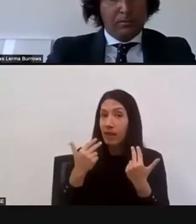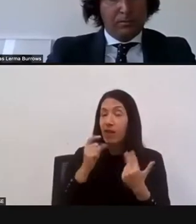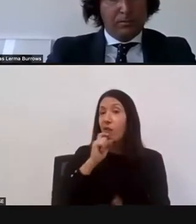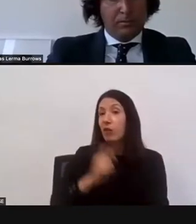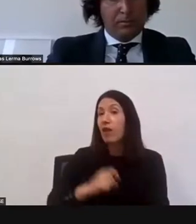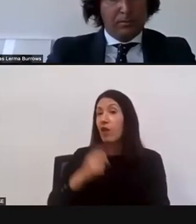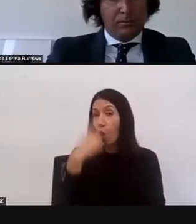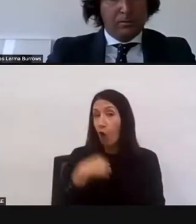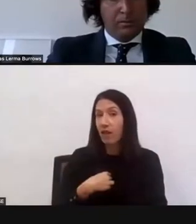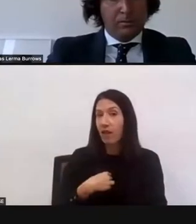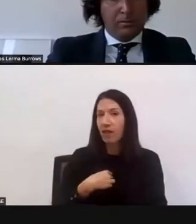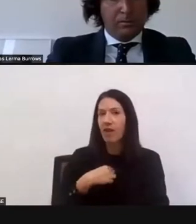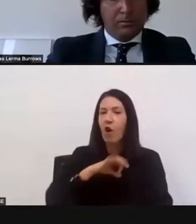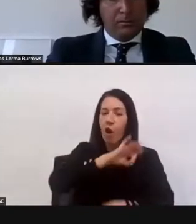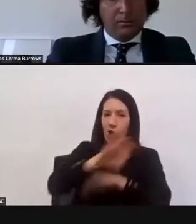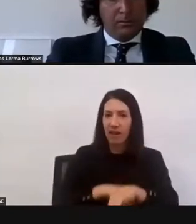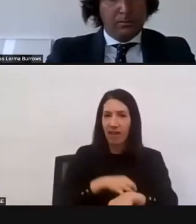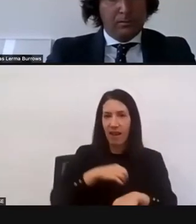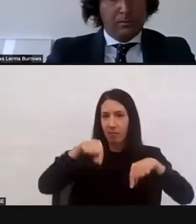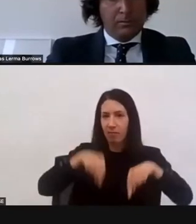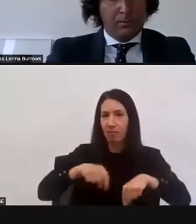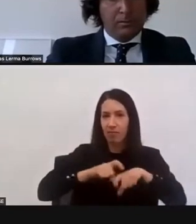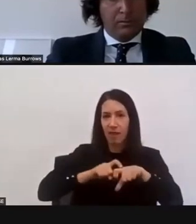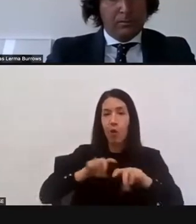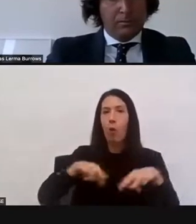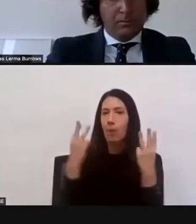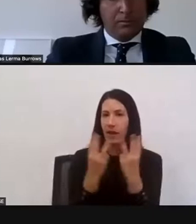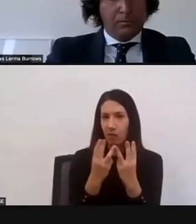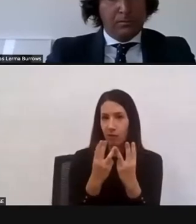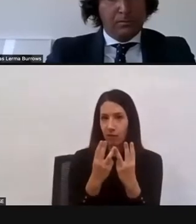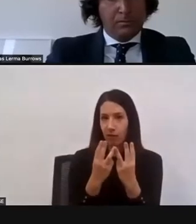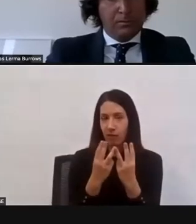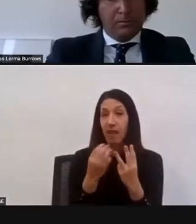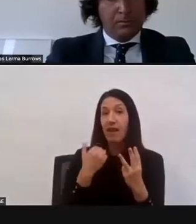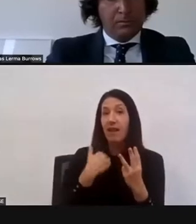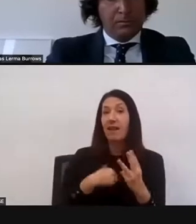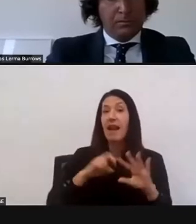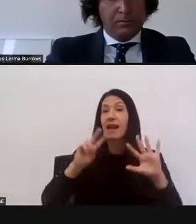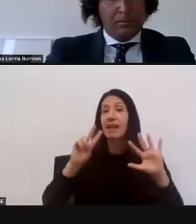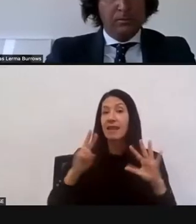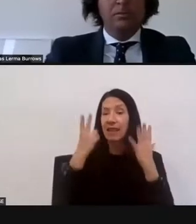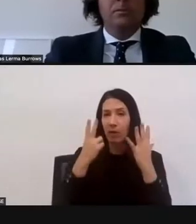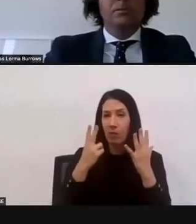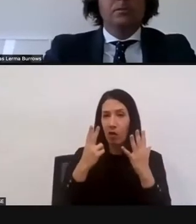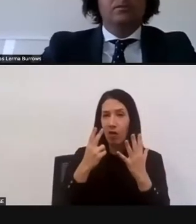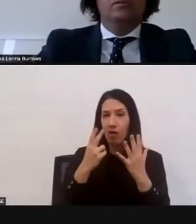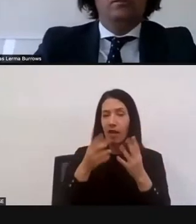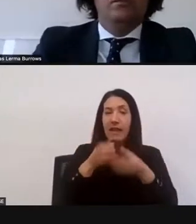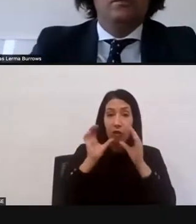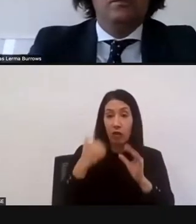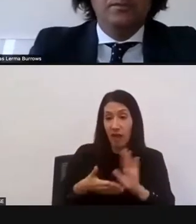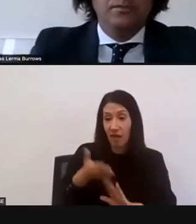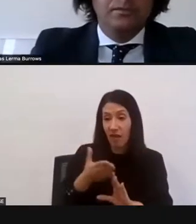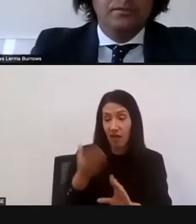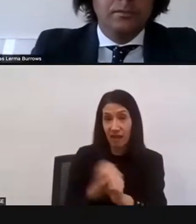11 desarrollar este tipo de webinar. Este era el 7º desayuno y ya estamos trabajando, de verdad, Beatriz,